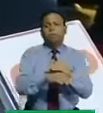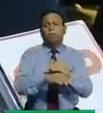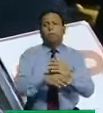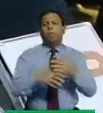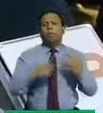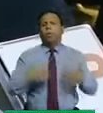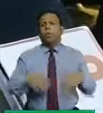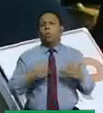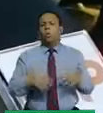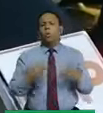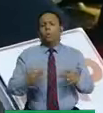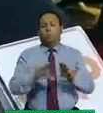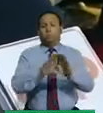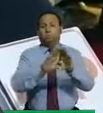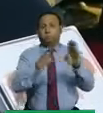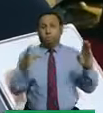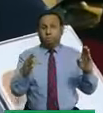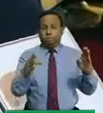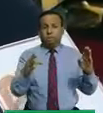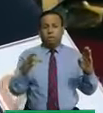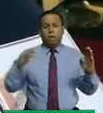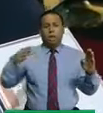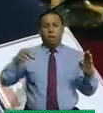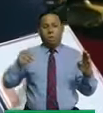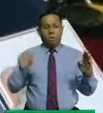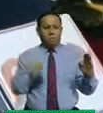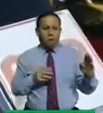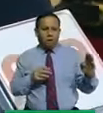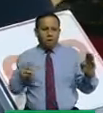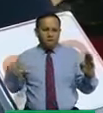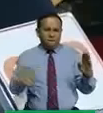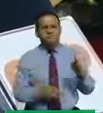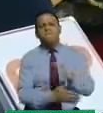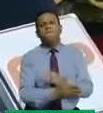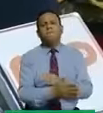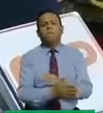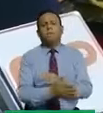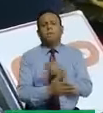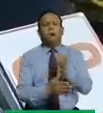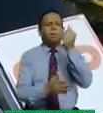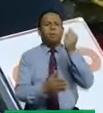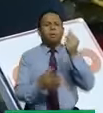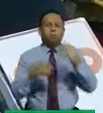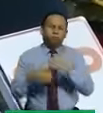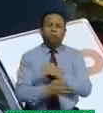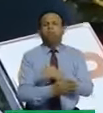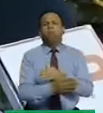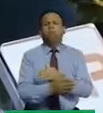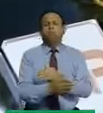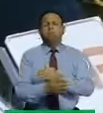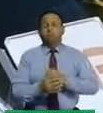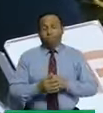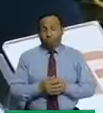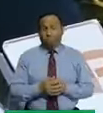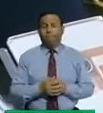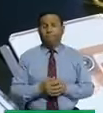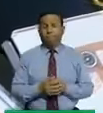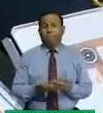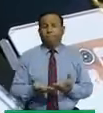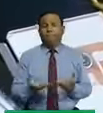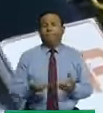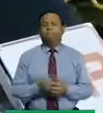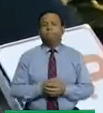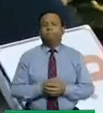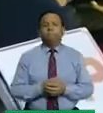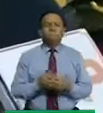encuentra en la parte posterior atrás mío, ahí es lo que estos sujetos estacionan el vehículo, paran el vehículo y se bajan y comienzan a